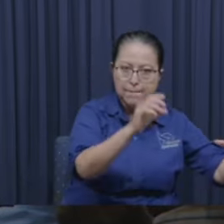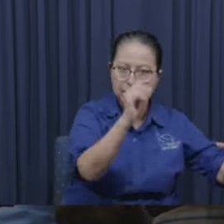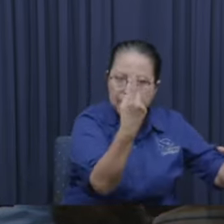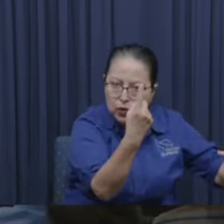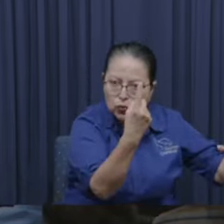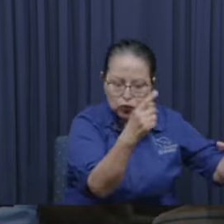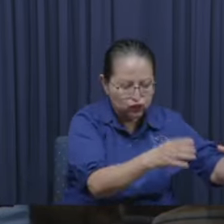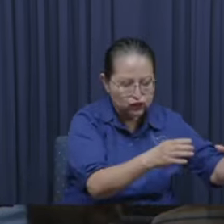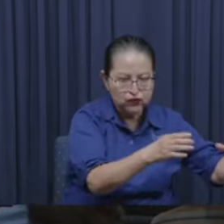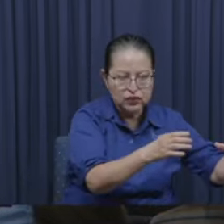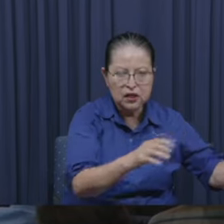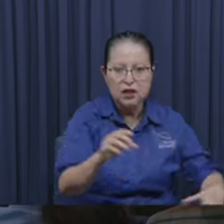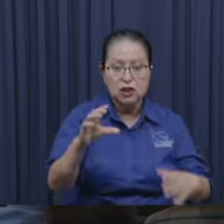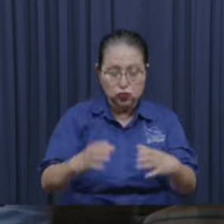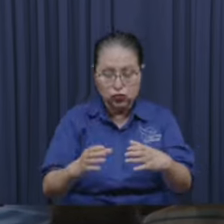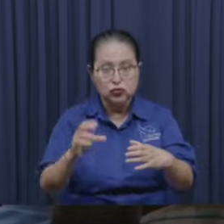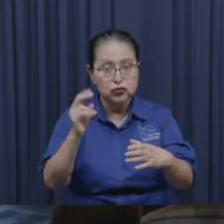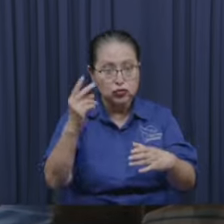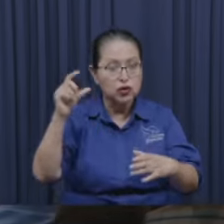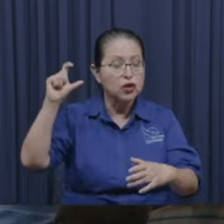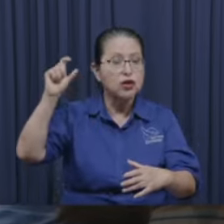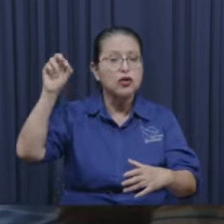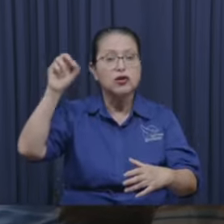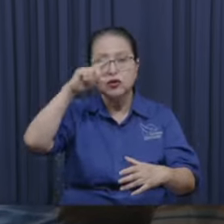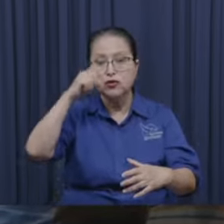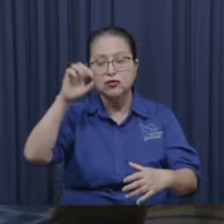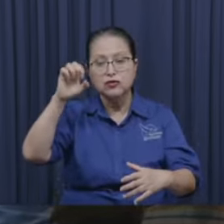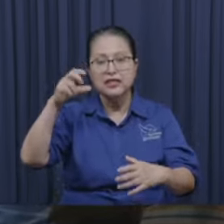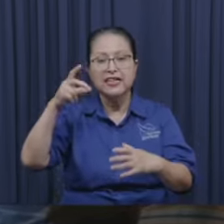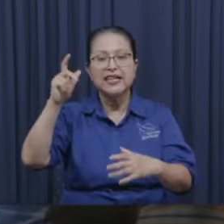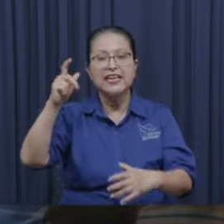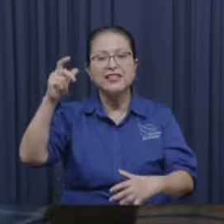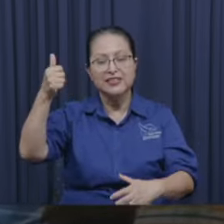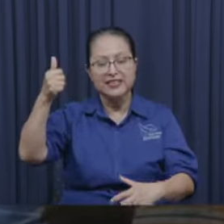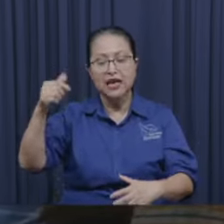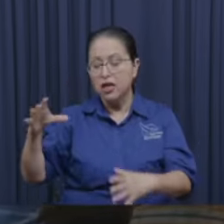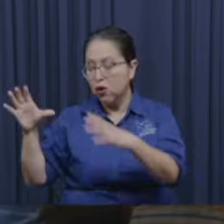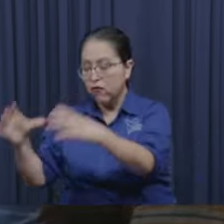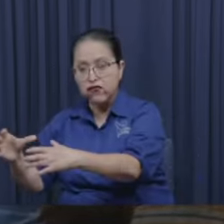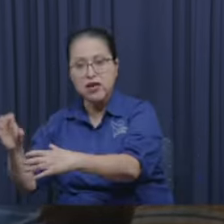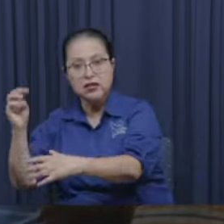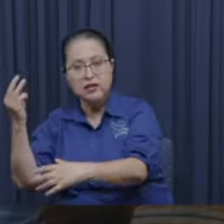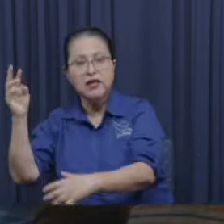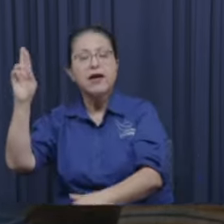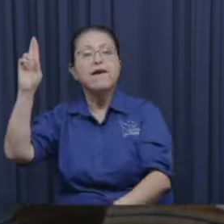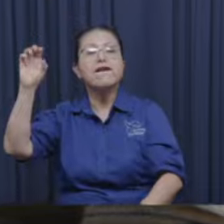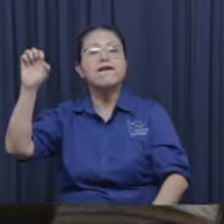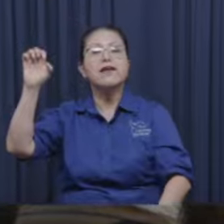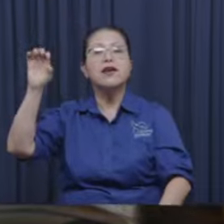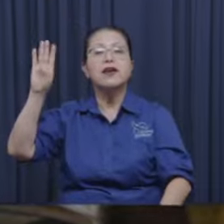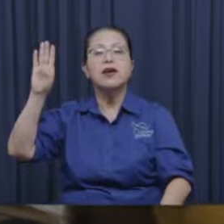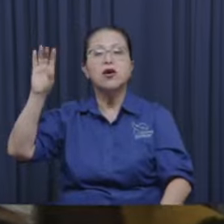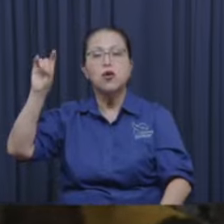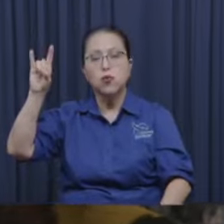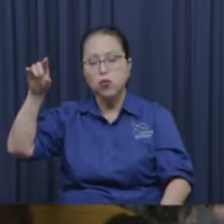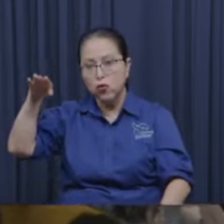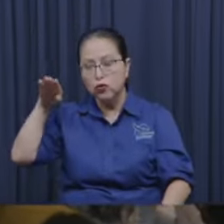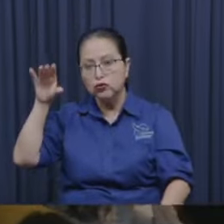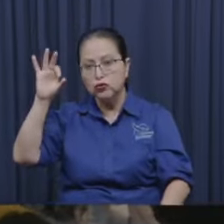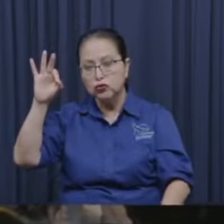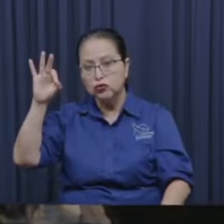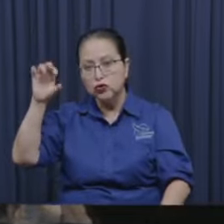primicias cosecha y rebusco gracias a Dios que no dijo rebuzno